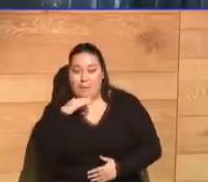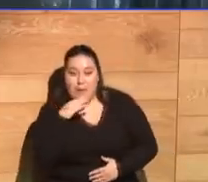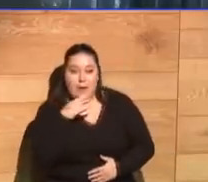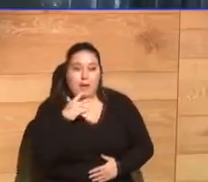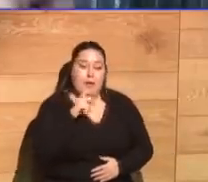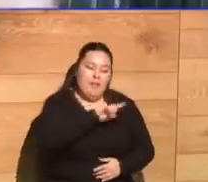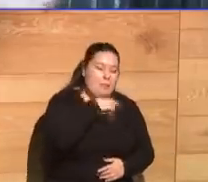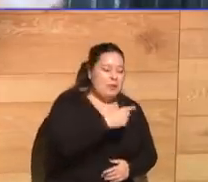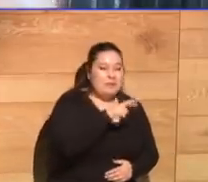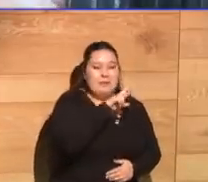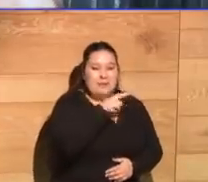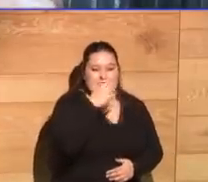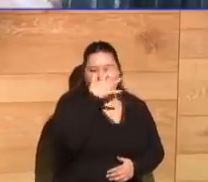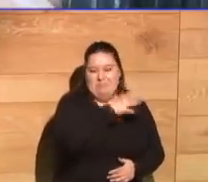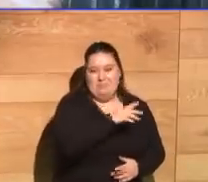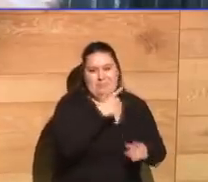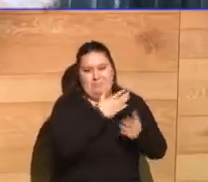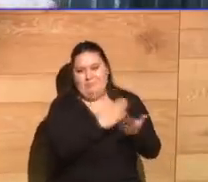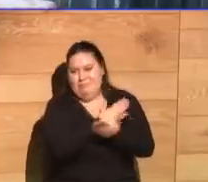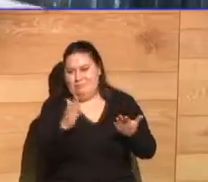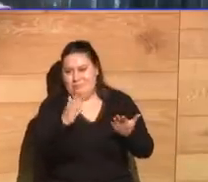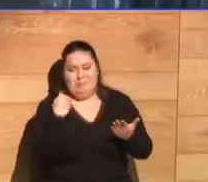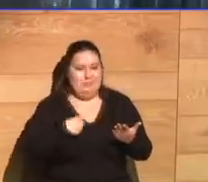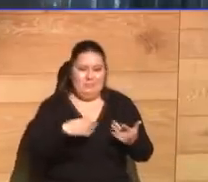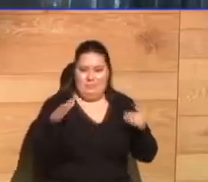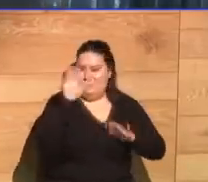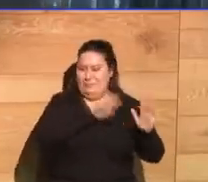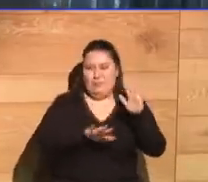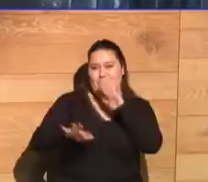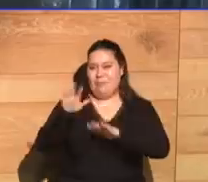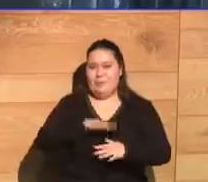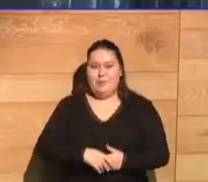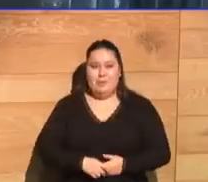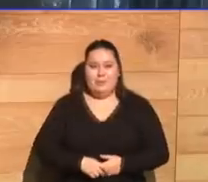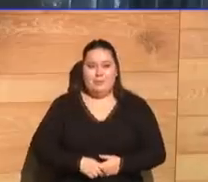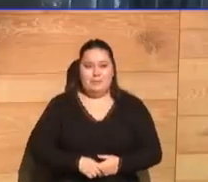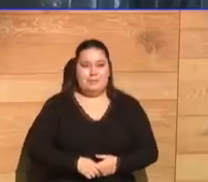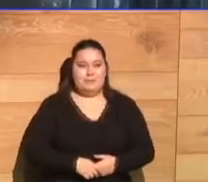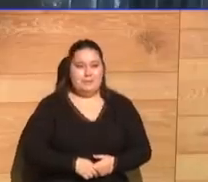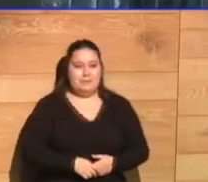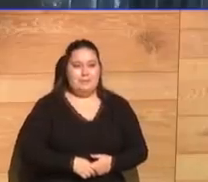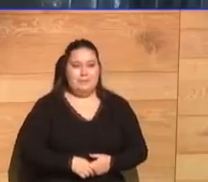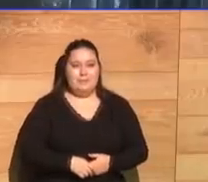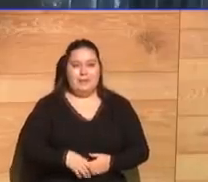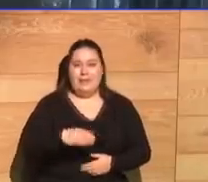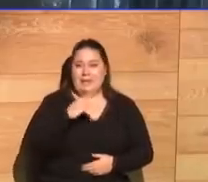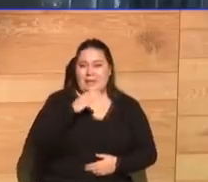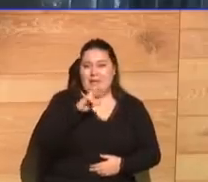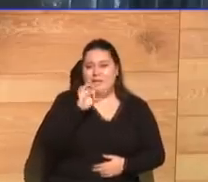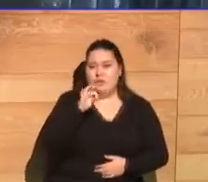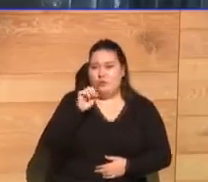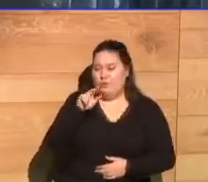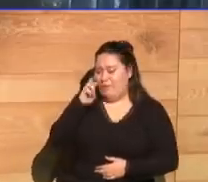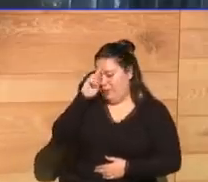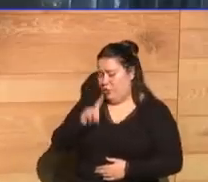dos y luego a cada uno de ellos por separado por cosas distintas. Jim Hackman también denuncia. Jim Hackman les demanda, Christopher Reeve no lo sé y Margot